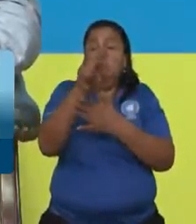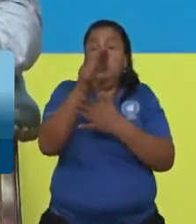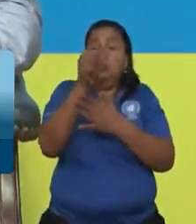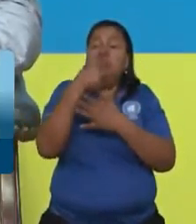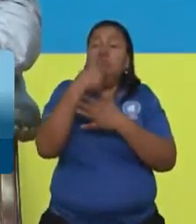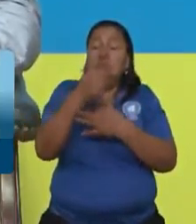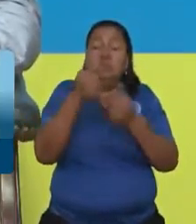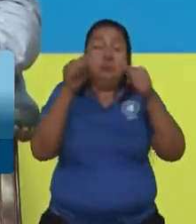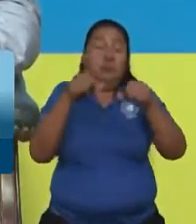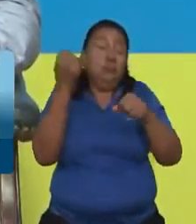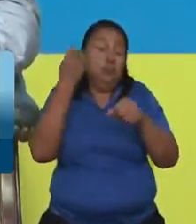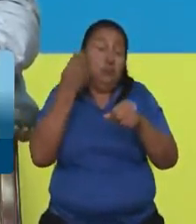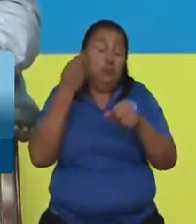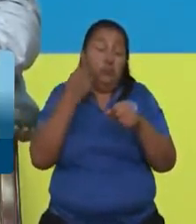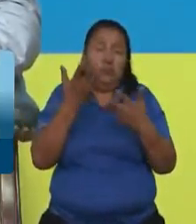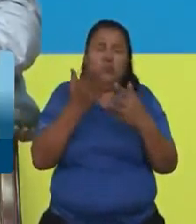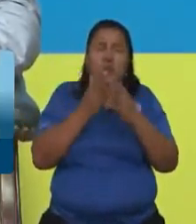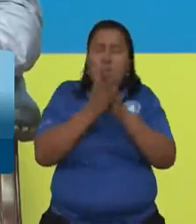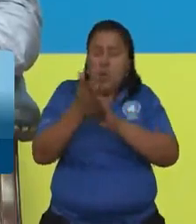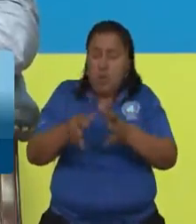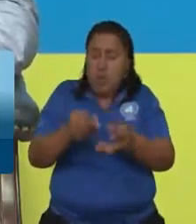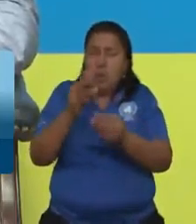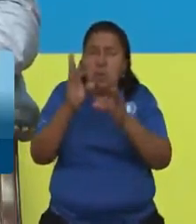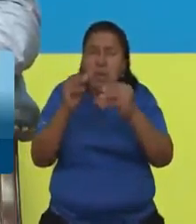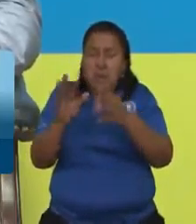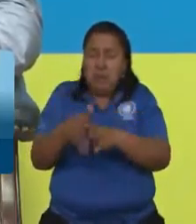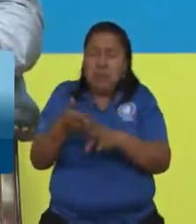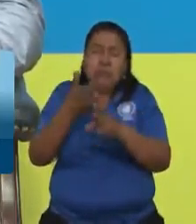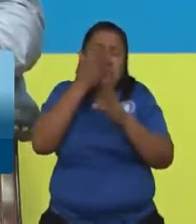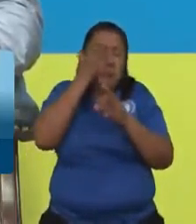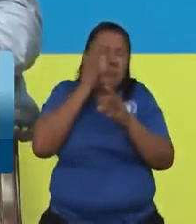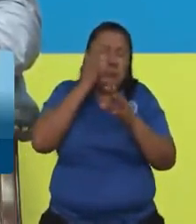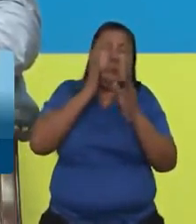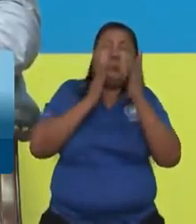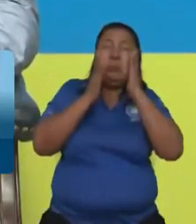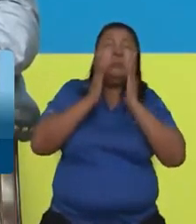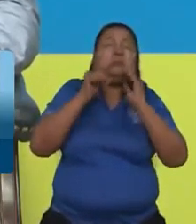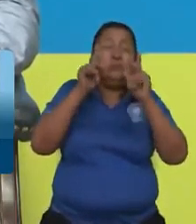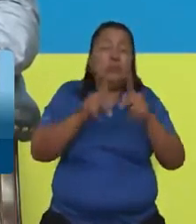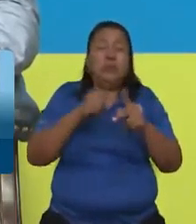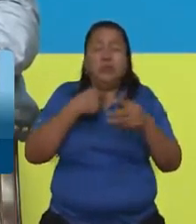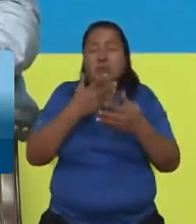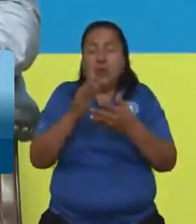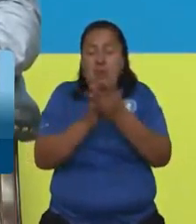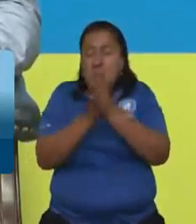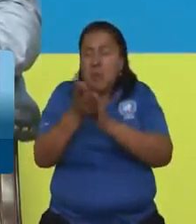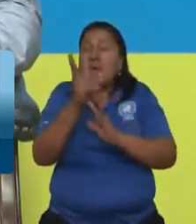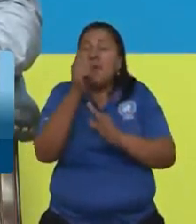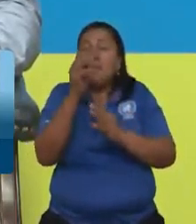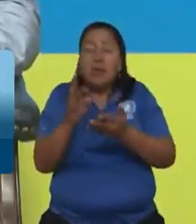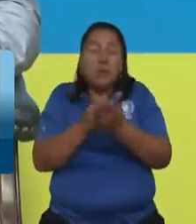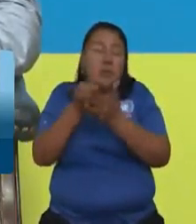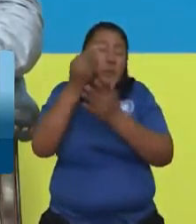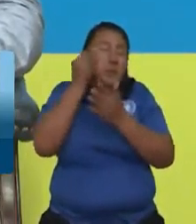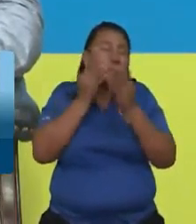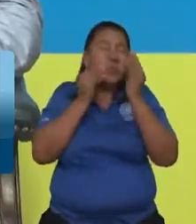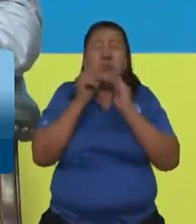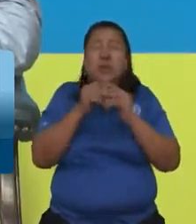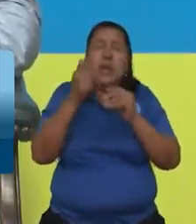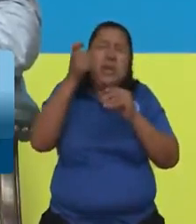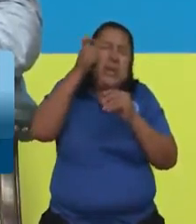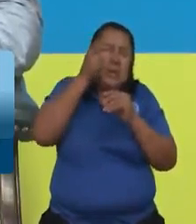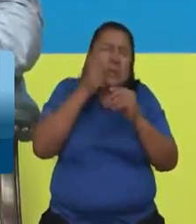otitis. Sucede como en el caso de las espinillas, por ejemplo, que estamos relacionando el tema, no estamos hablando de las espinillas, pero cuando las personas